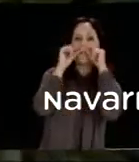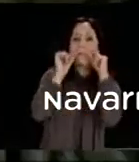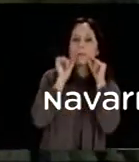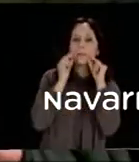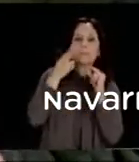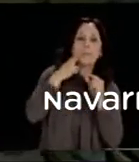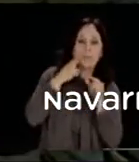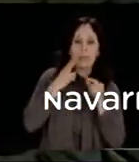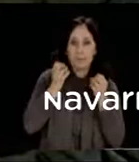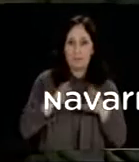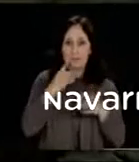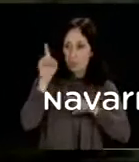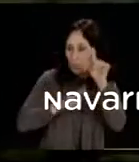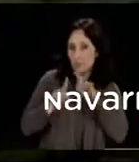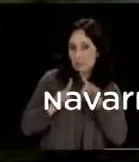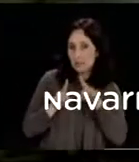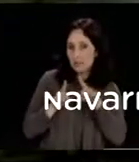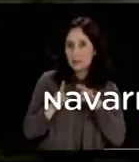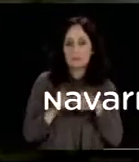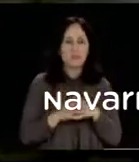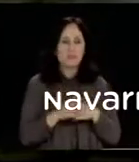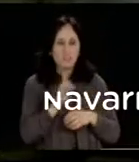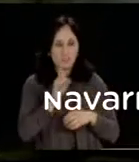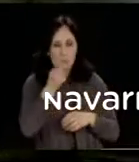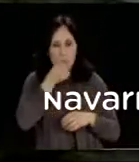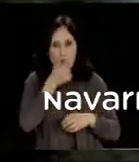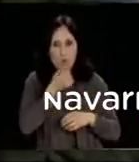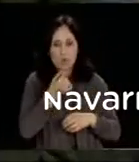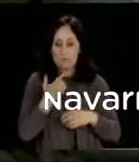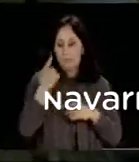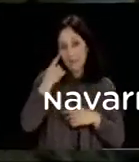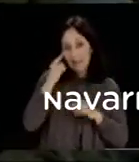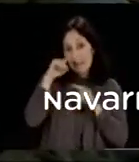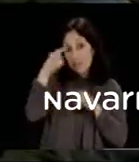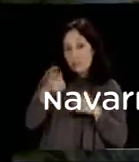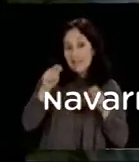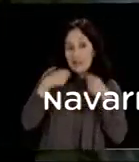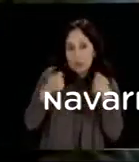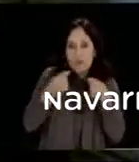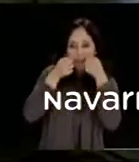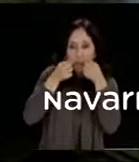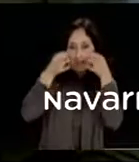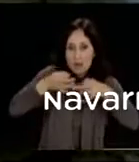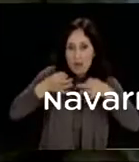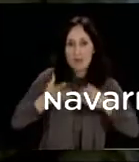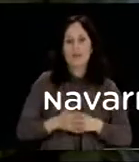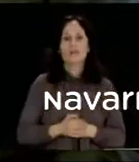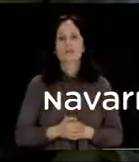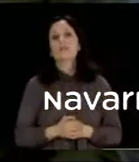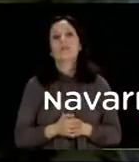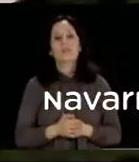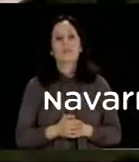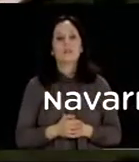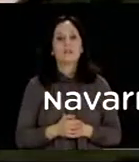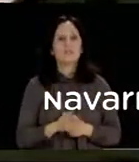habrá dado problemas hoy el bigote, ¿no? ¿O qué? Que esto es moco. El año que viene natural, ¿hay que llevárselo algo o qué? No, que soy viejo